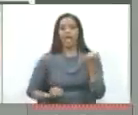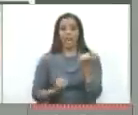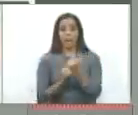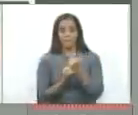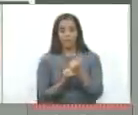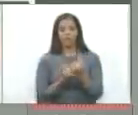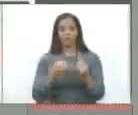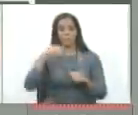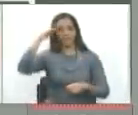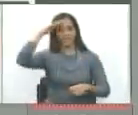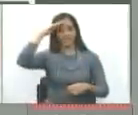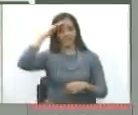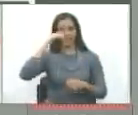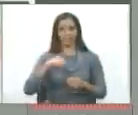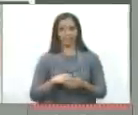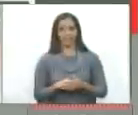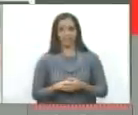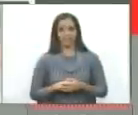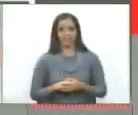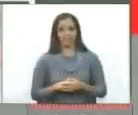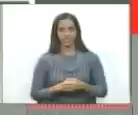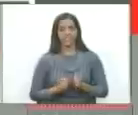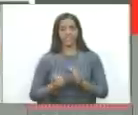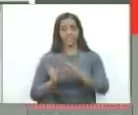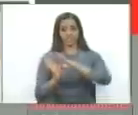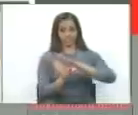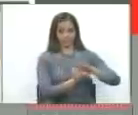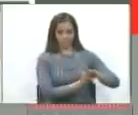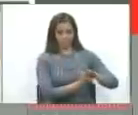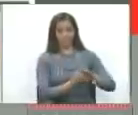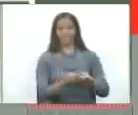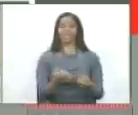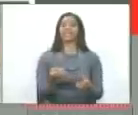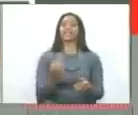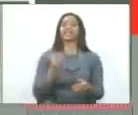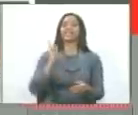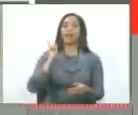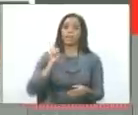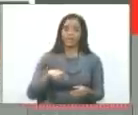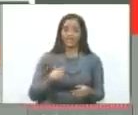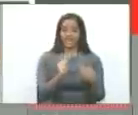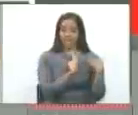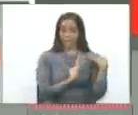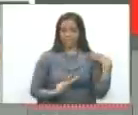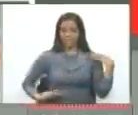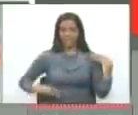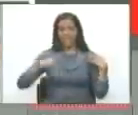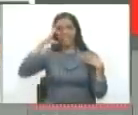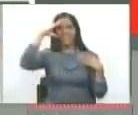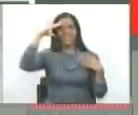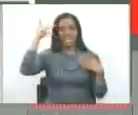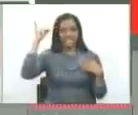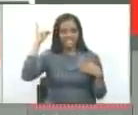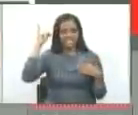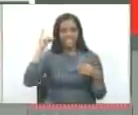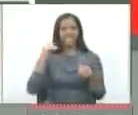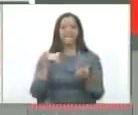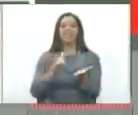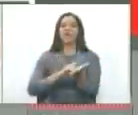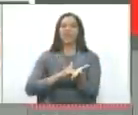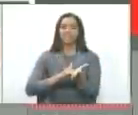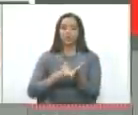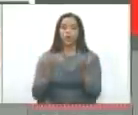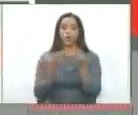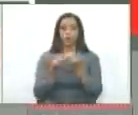militar, grandes acuerdos. Y por otro lado, estaba nuestra vicepresidenta Delcy Rodríguez en Nueva York junto al